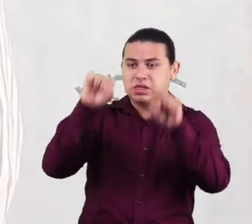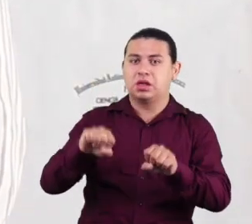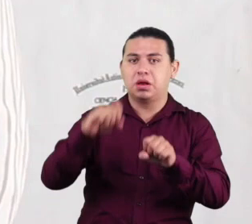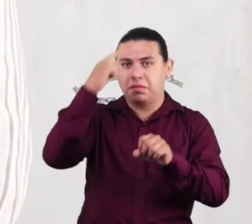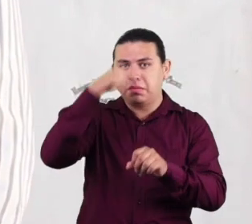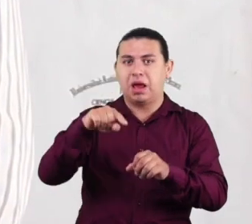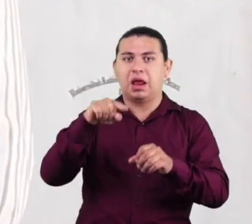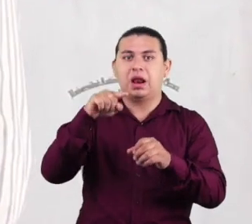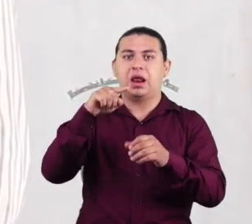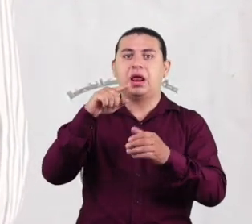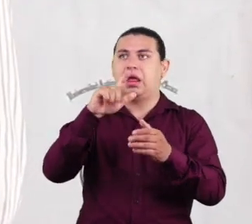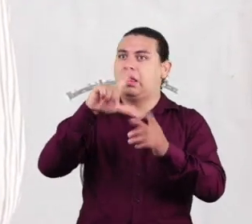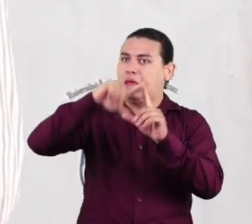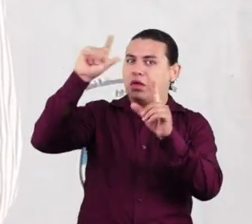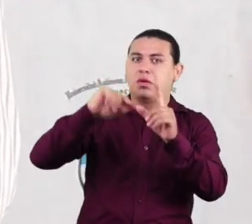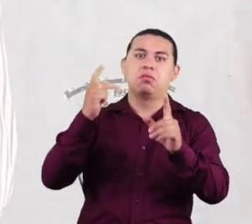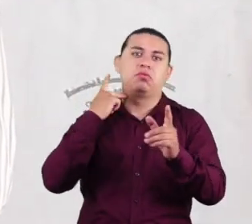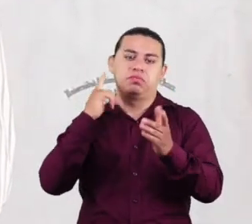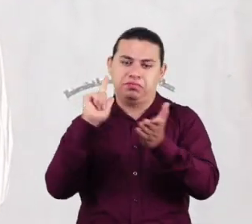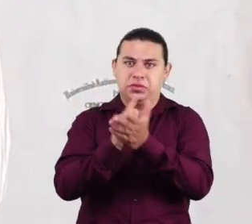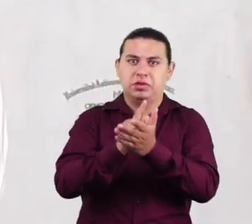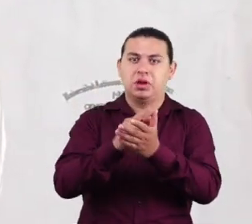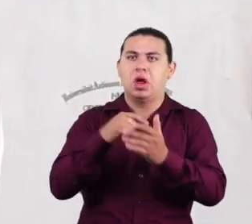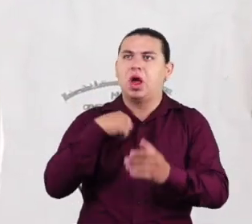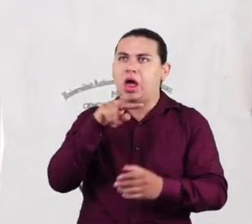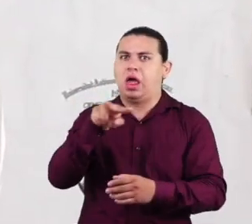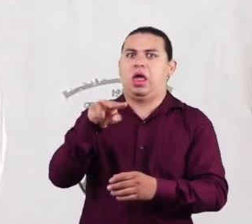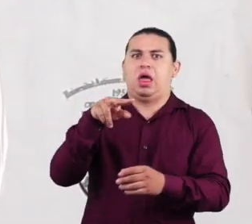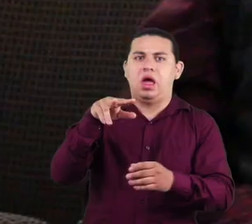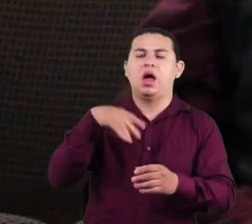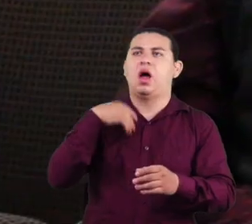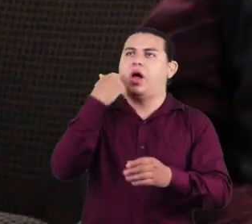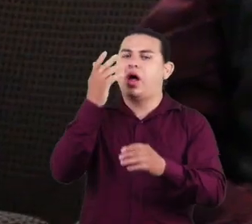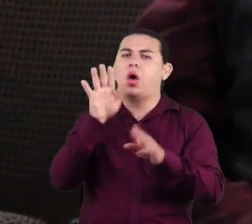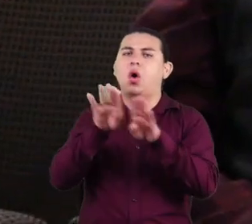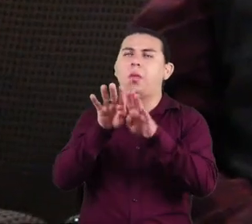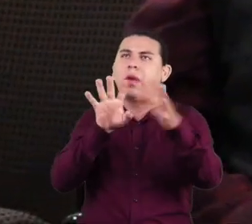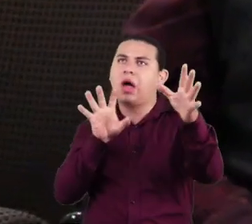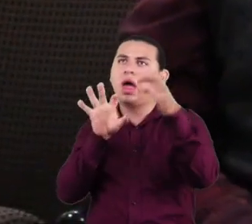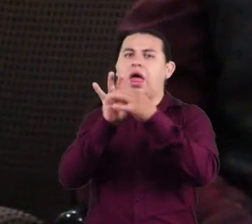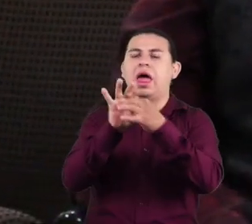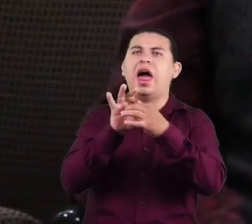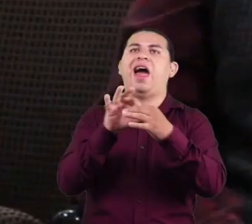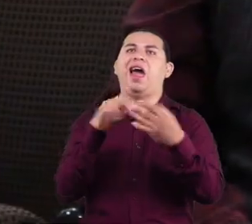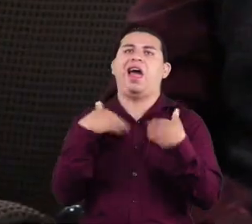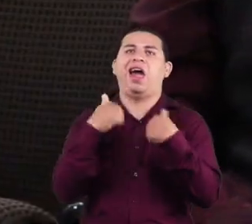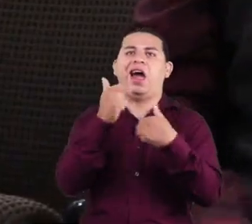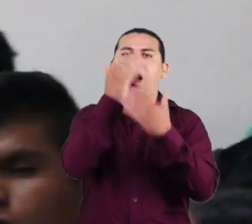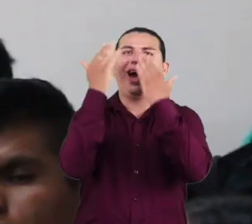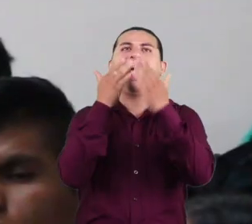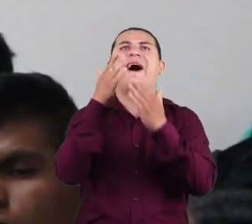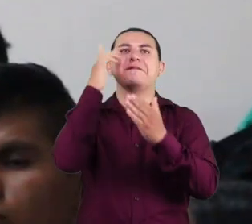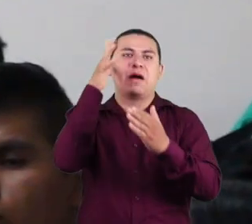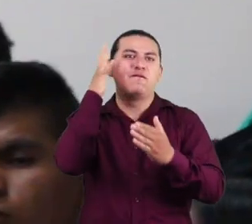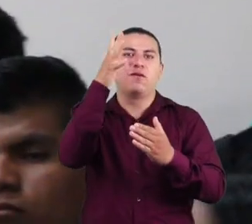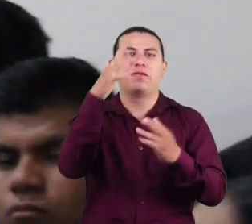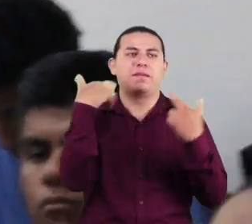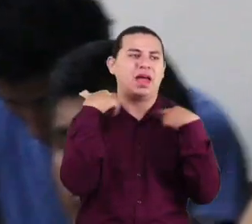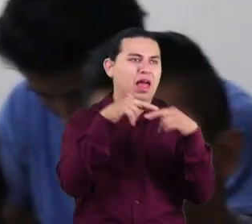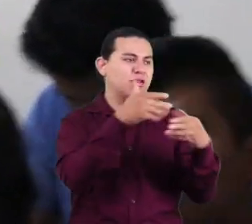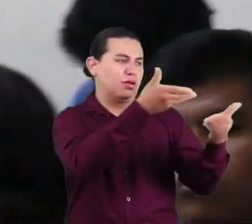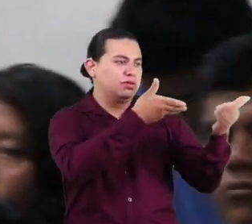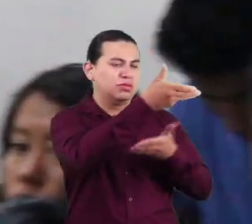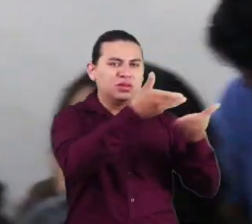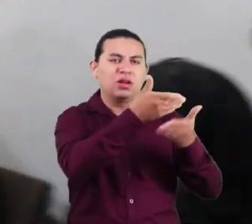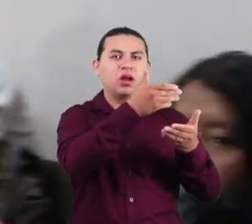que se está implementando a nivel nacional, pero sobre todo el hecho de fortalecer el vínculo que tenemos los estudiantes para con los maestros y sobre